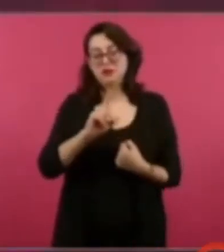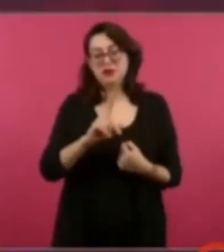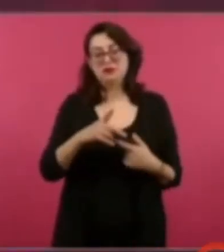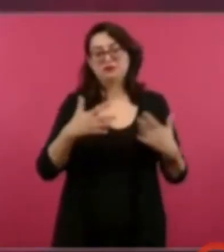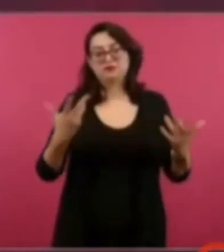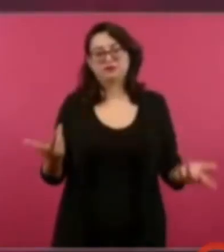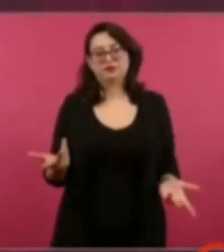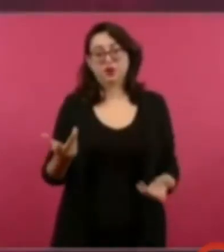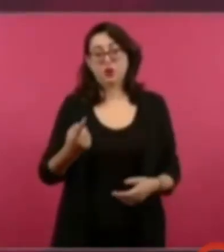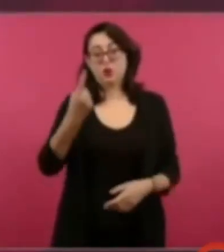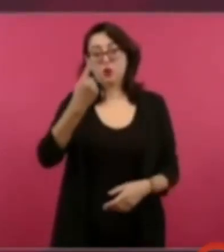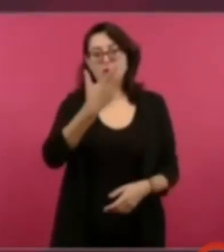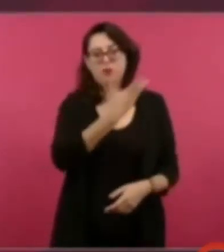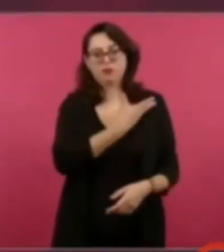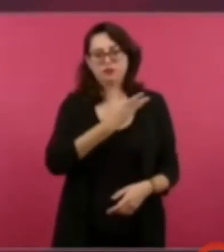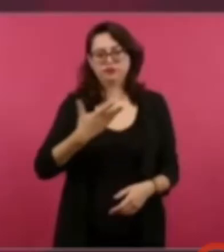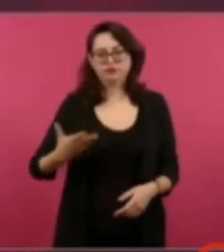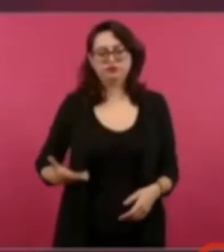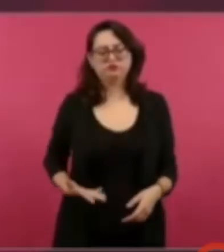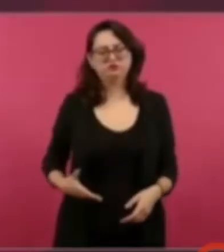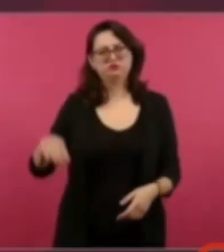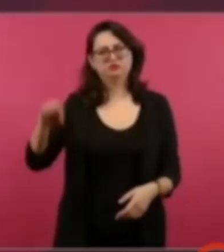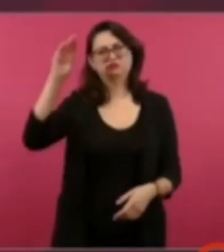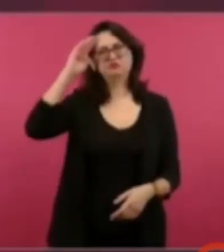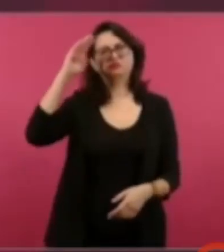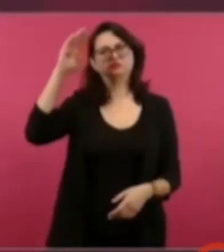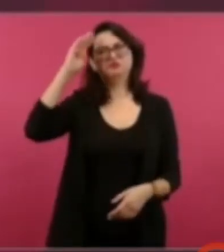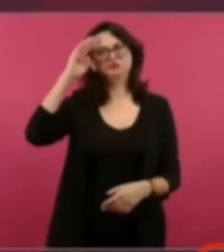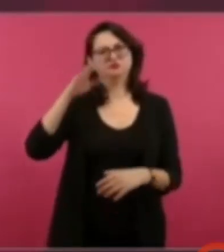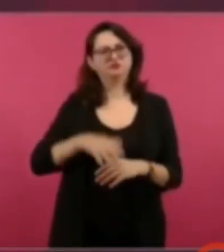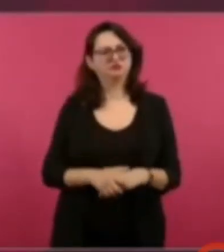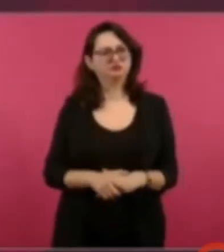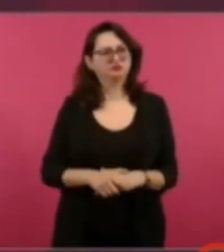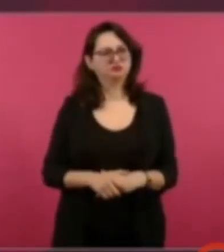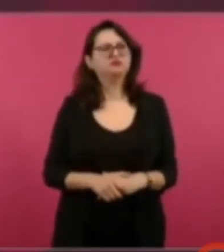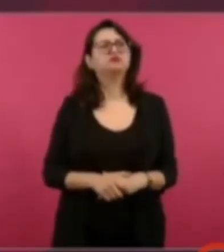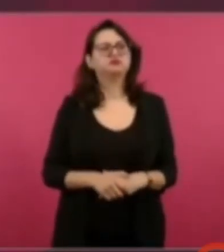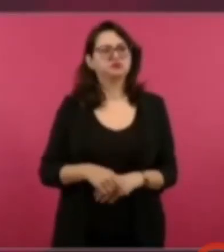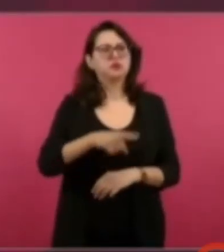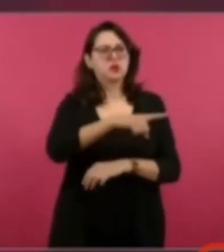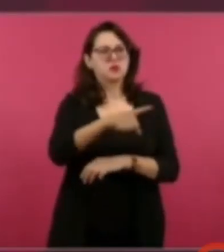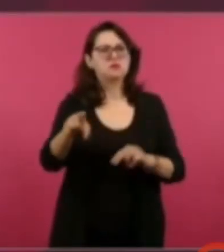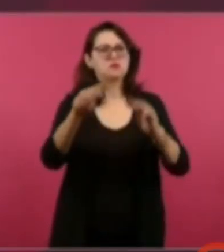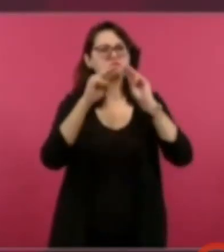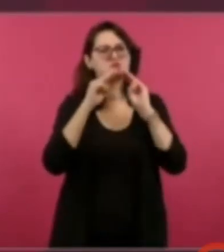y apostó por enfrentar la violencia con la violencia.